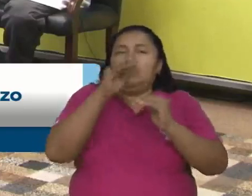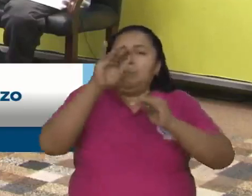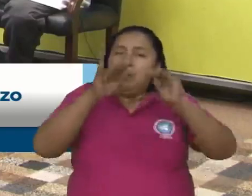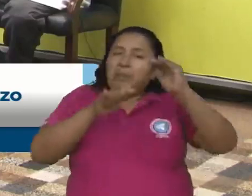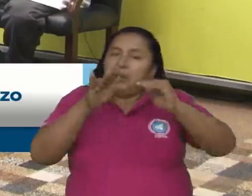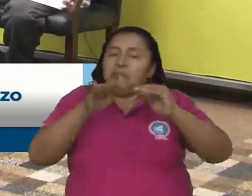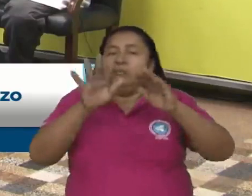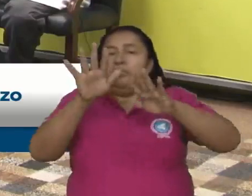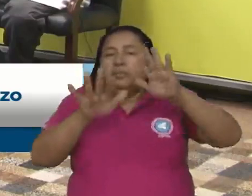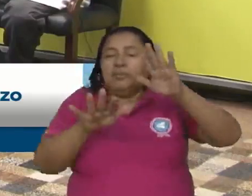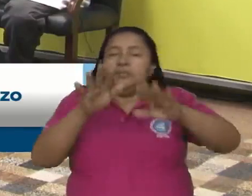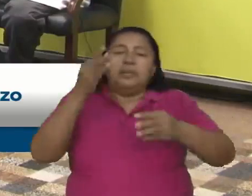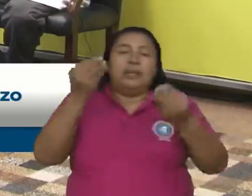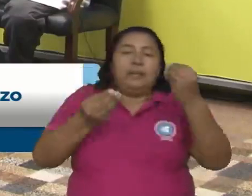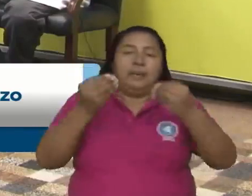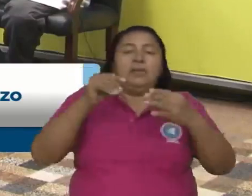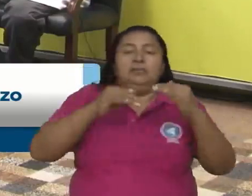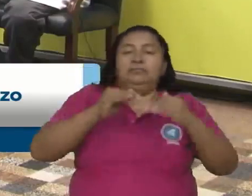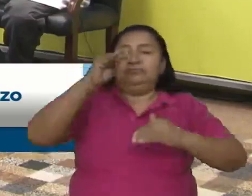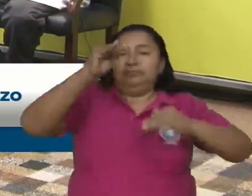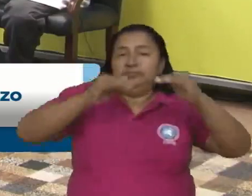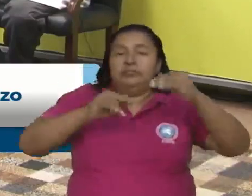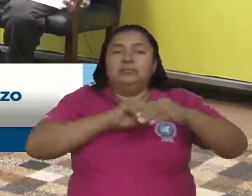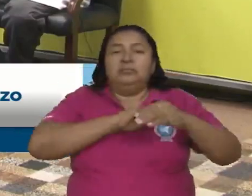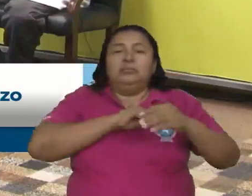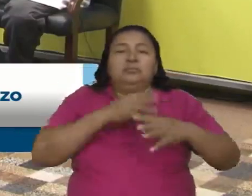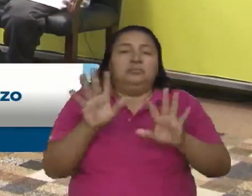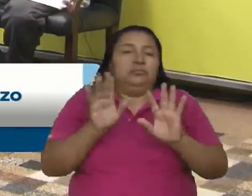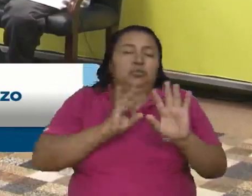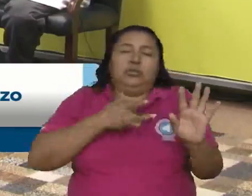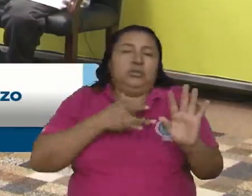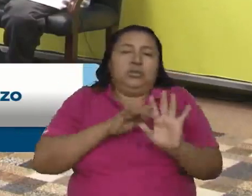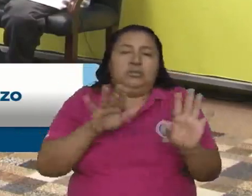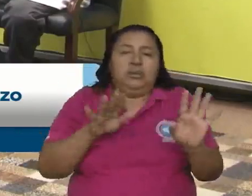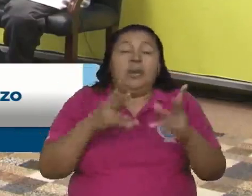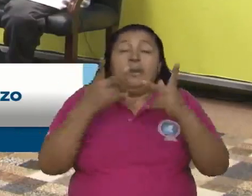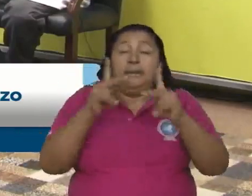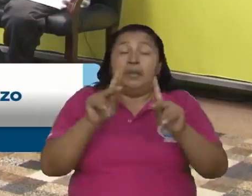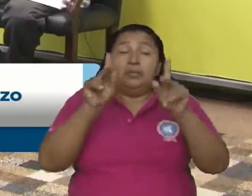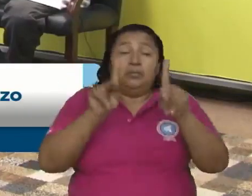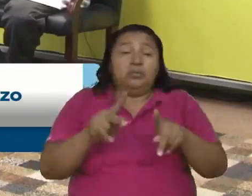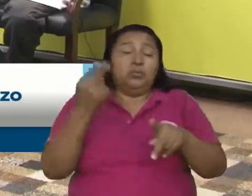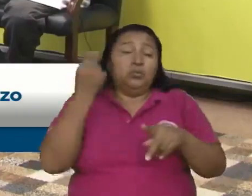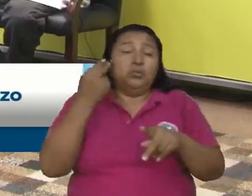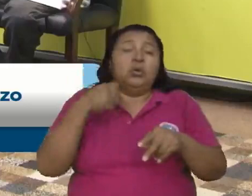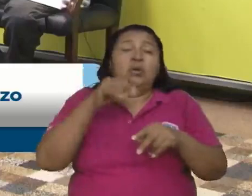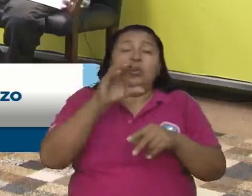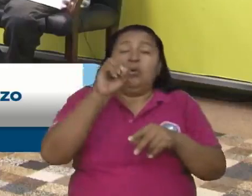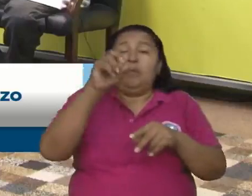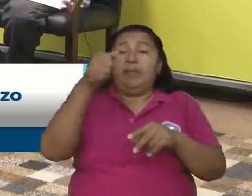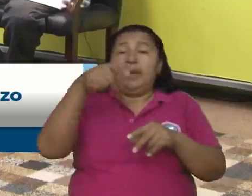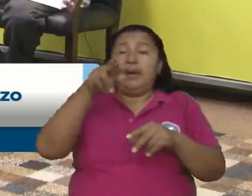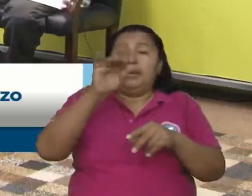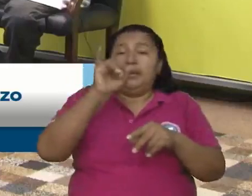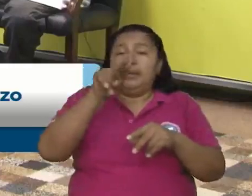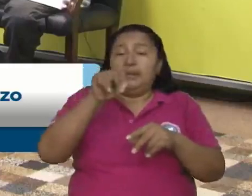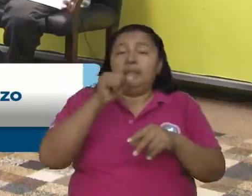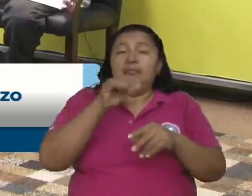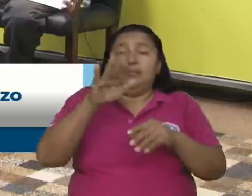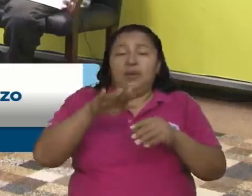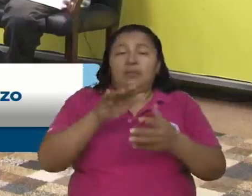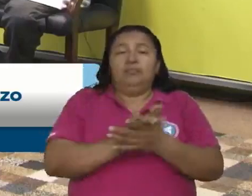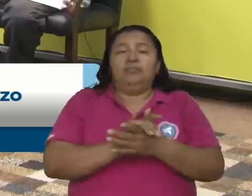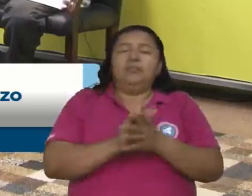baja un poco la dosis. Y los que no tienen riesgo, dijimos que no hay necesidad de ponerle fármaco. Pero las que se están usando más en boga es heparinas de bajo peso molecular. Hablemos